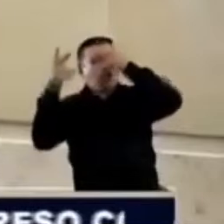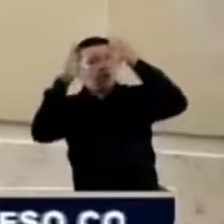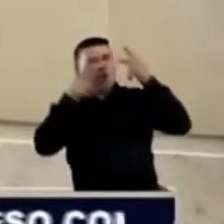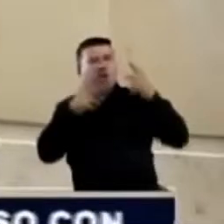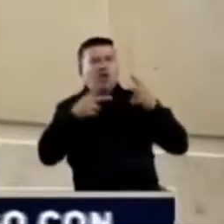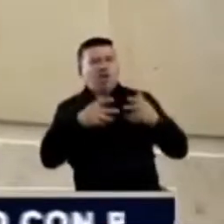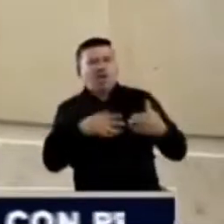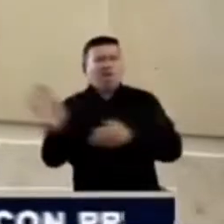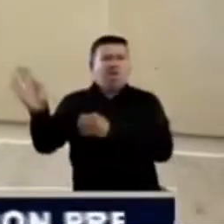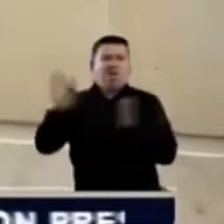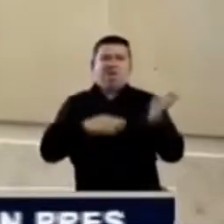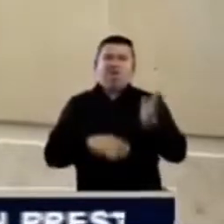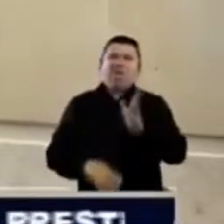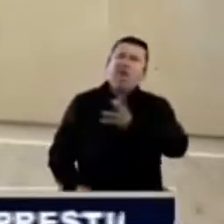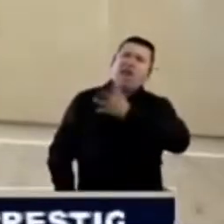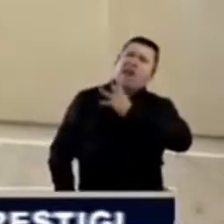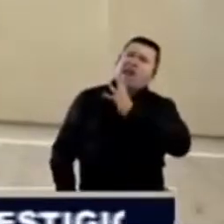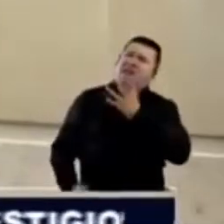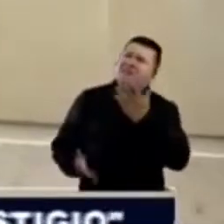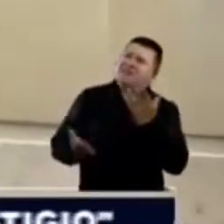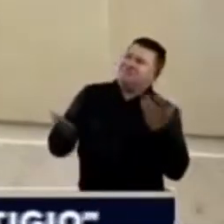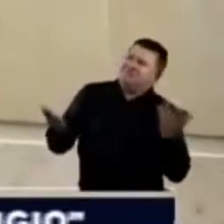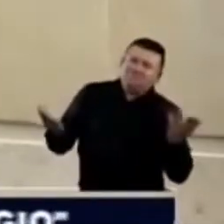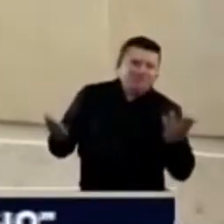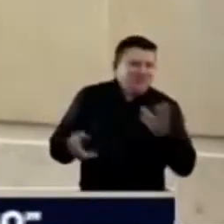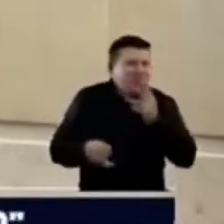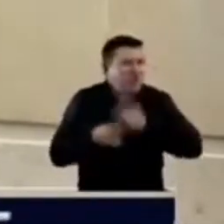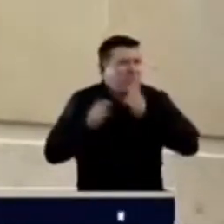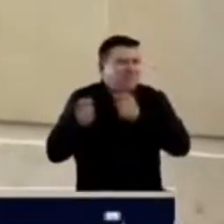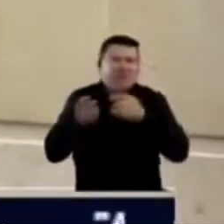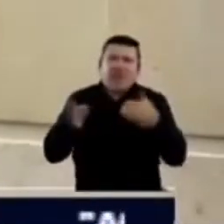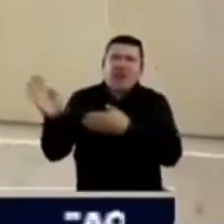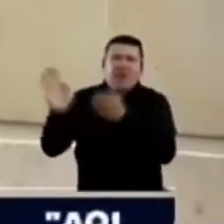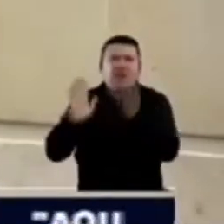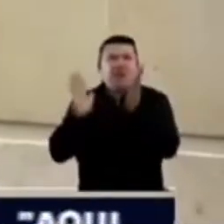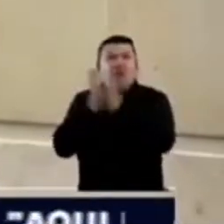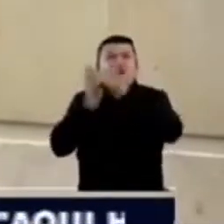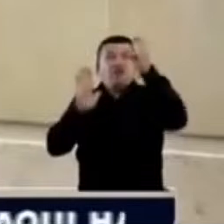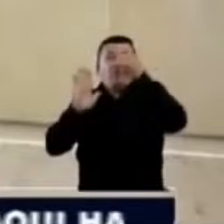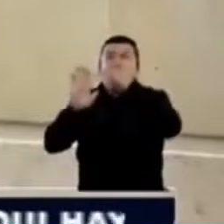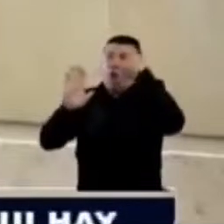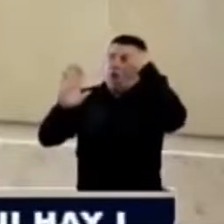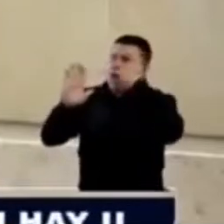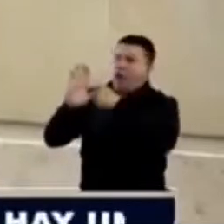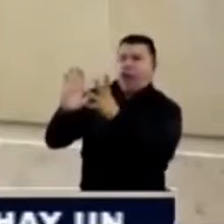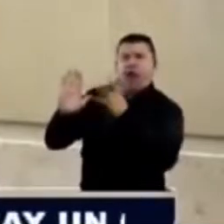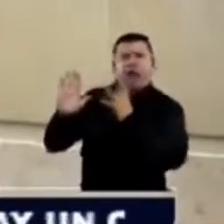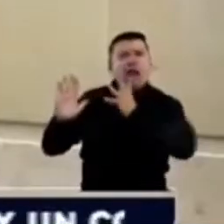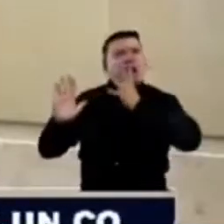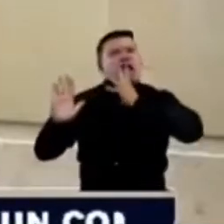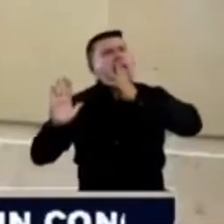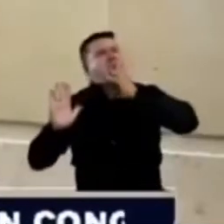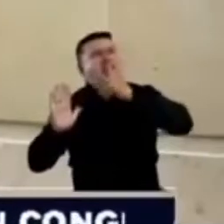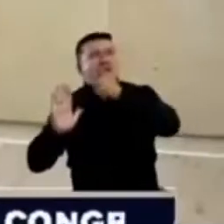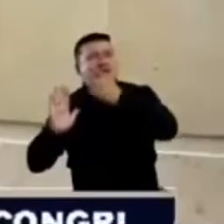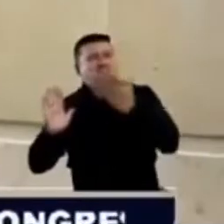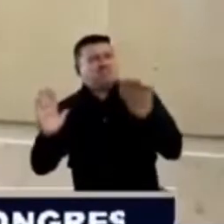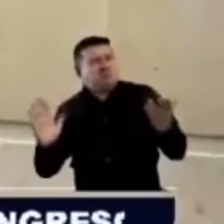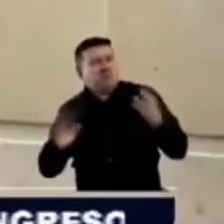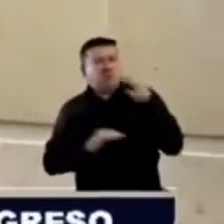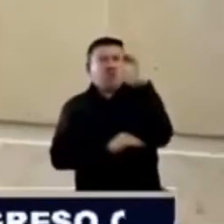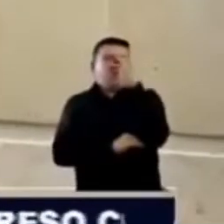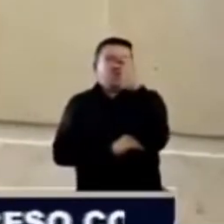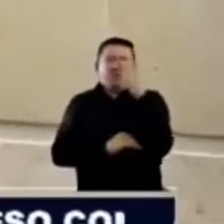un disparatado reportaje, porque no tiene otro nombre la fórmula como usted le habla al